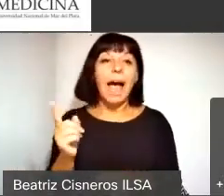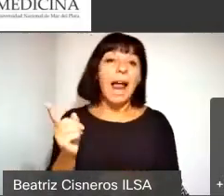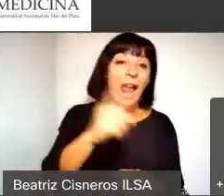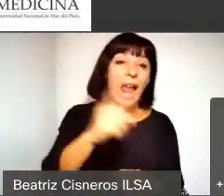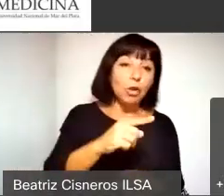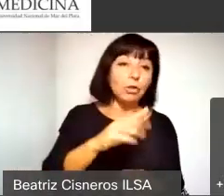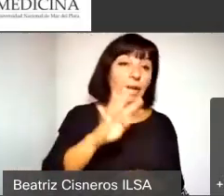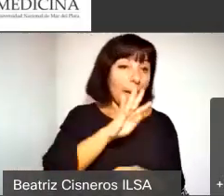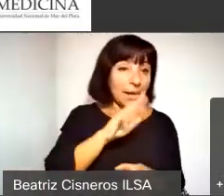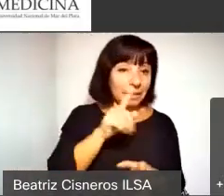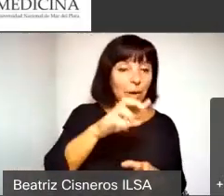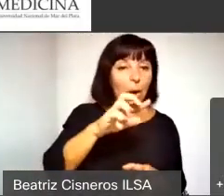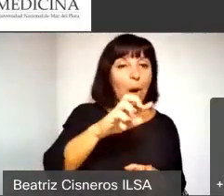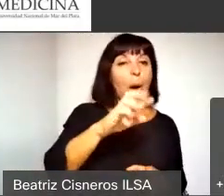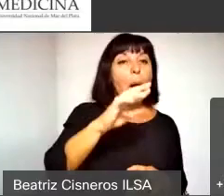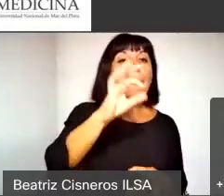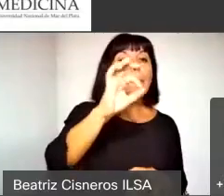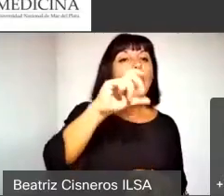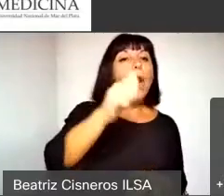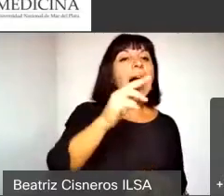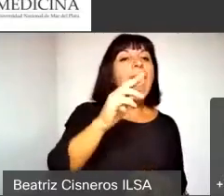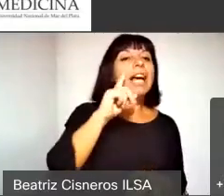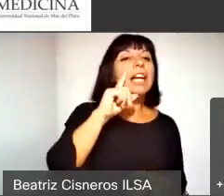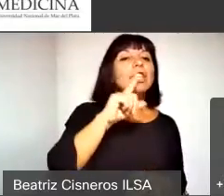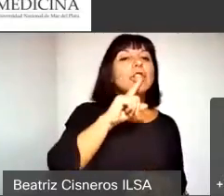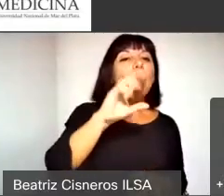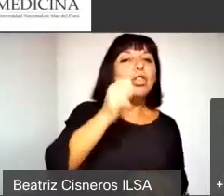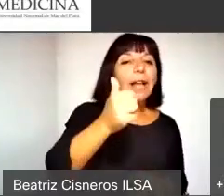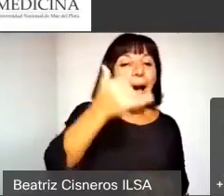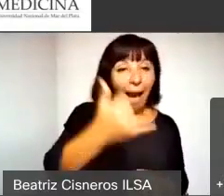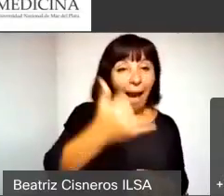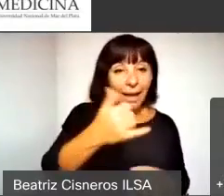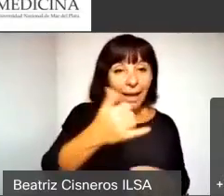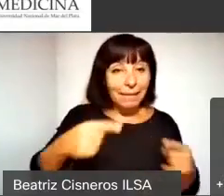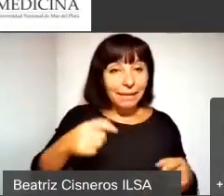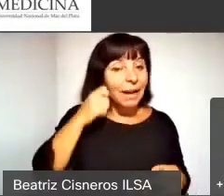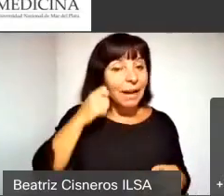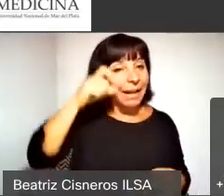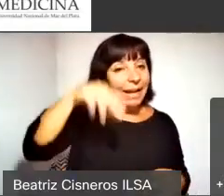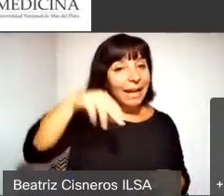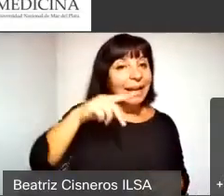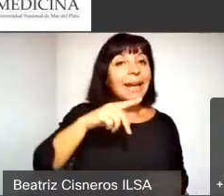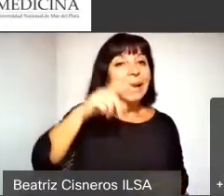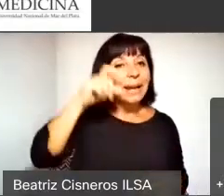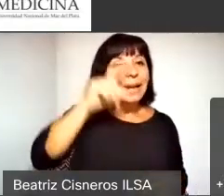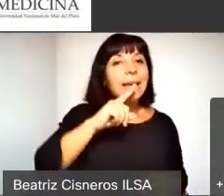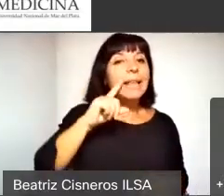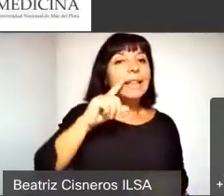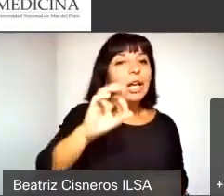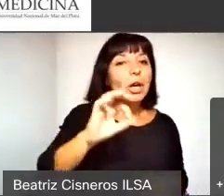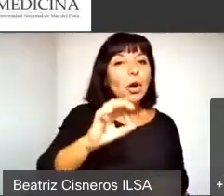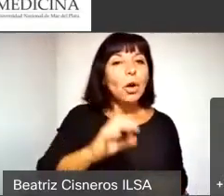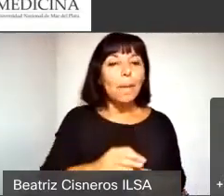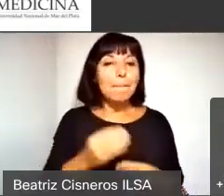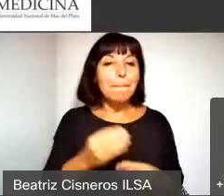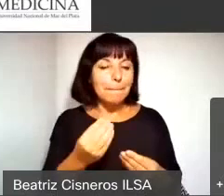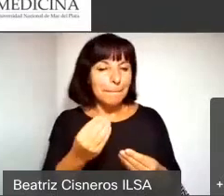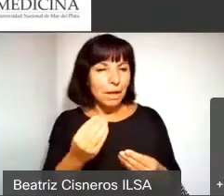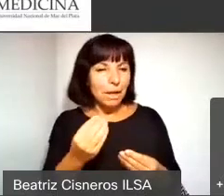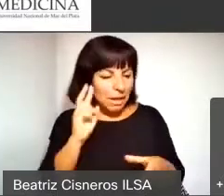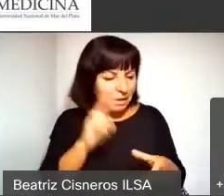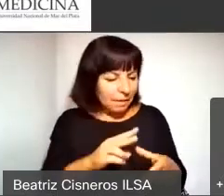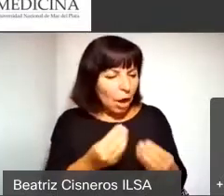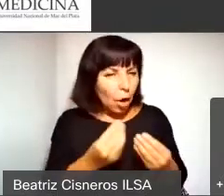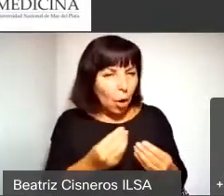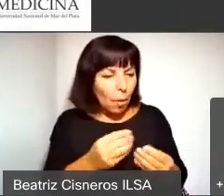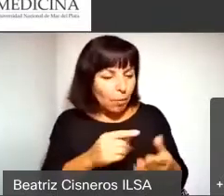ese material genético, ese material hereditario, pero se presenta como un único cromosoma circular está anclado